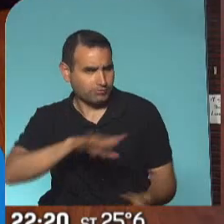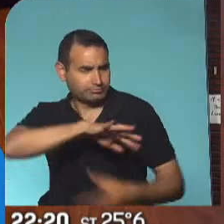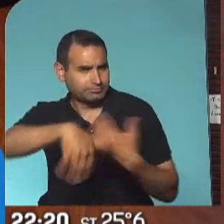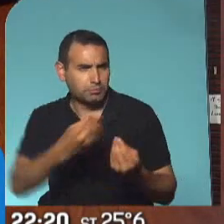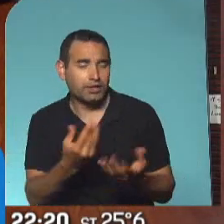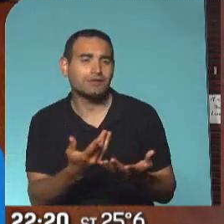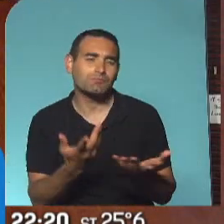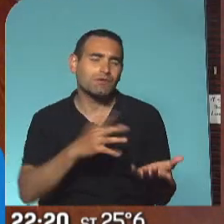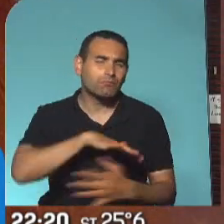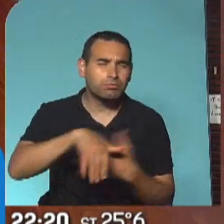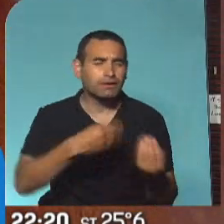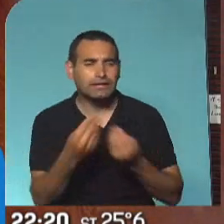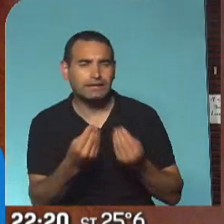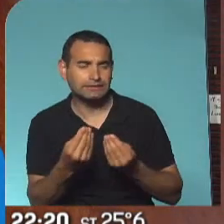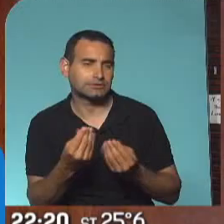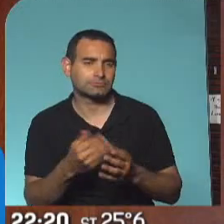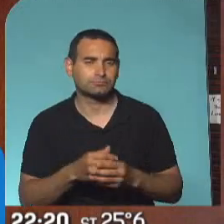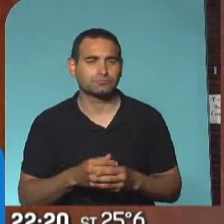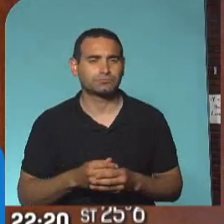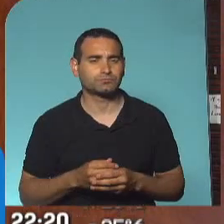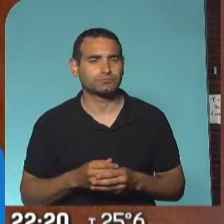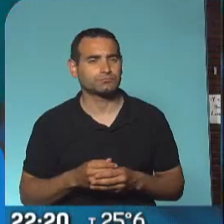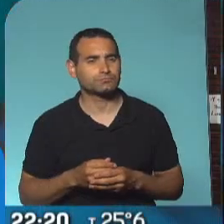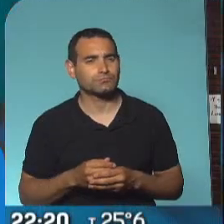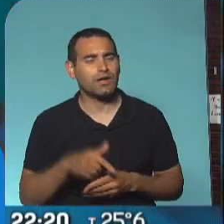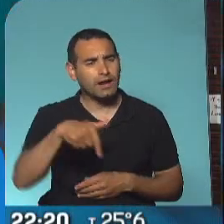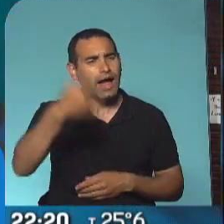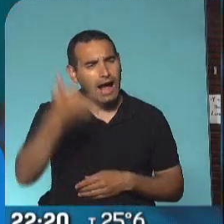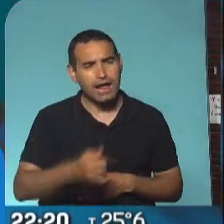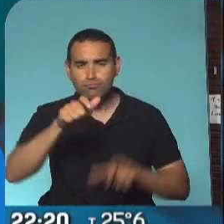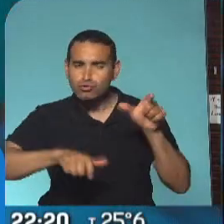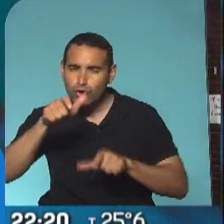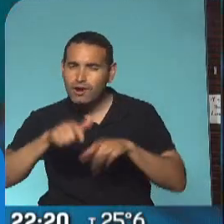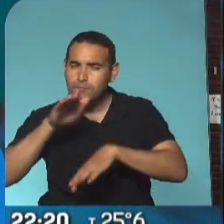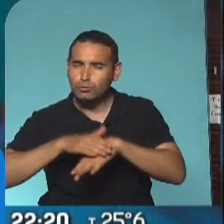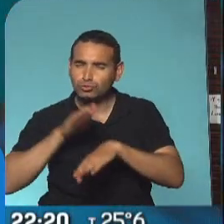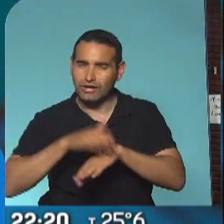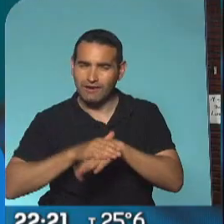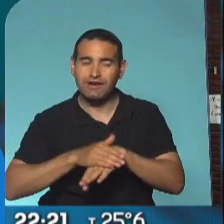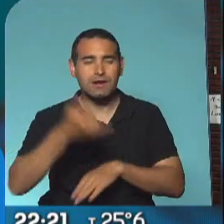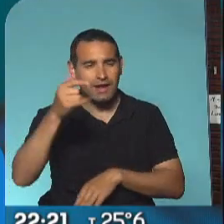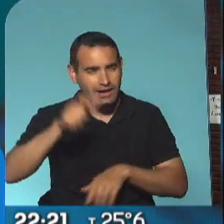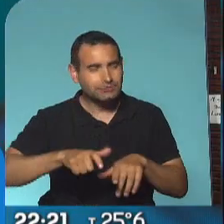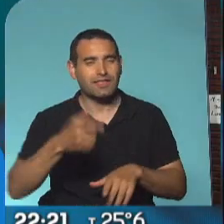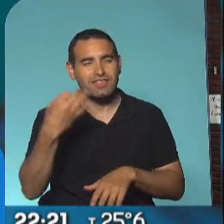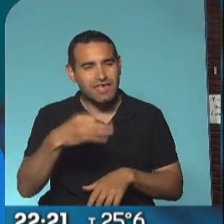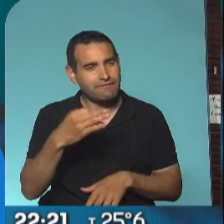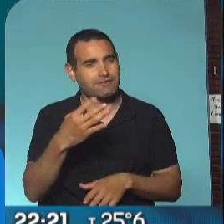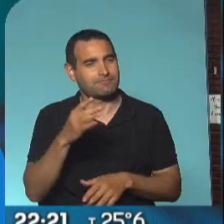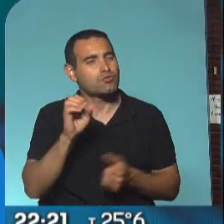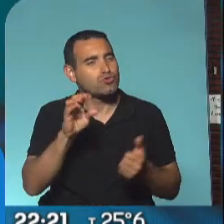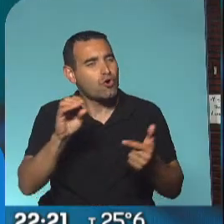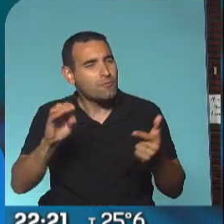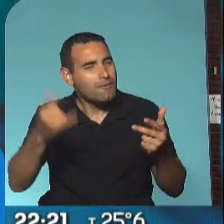porque desborde supone que no hay sujeto ni hay actores. Y acá hay actores y hay sujetos históricos que hay que ponerles nombre y